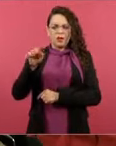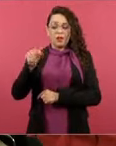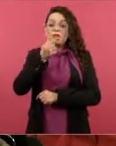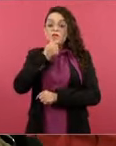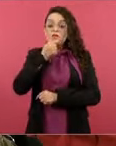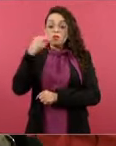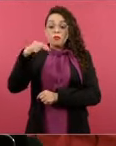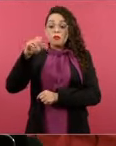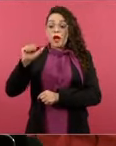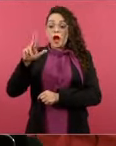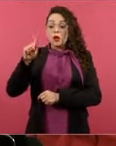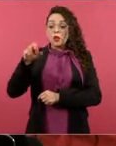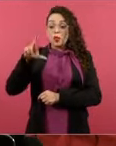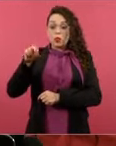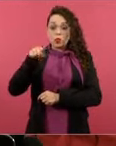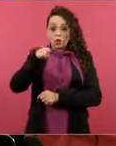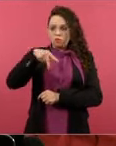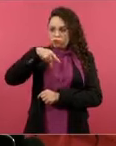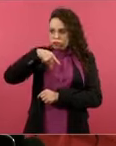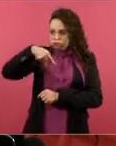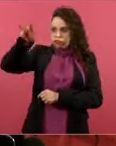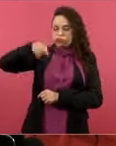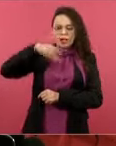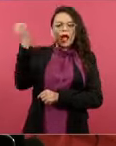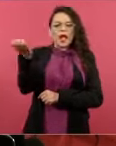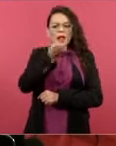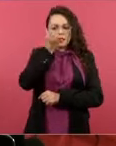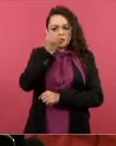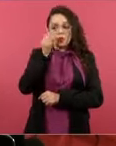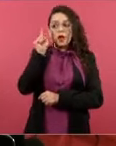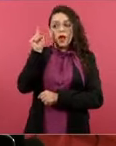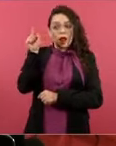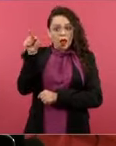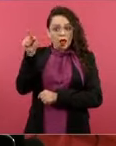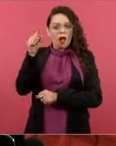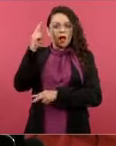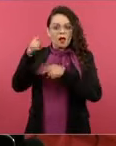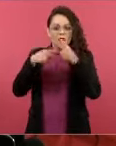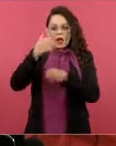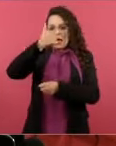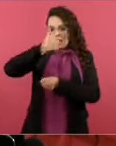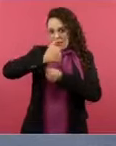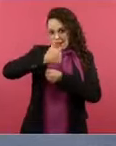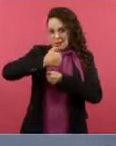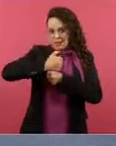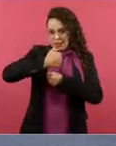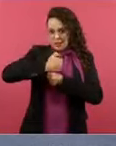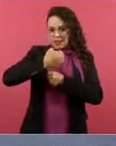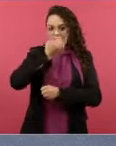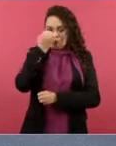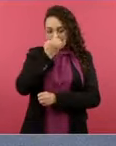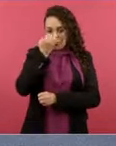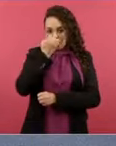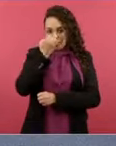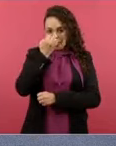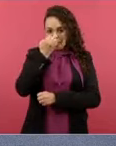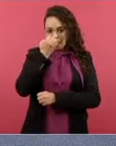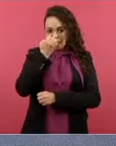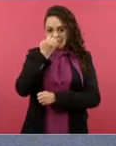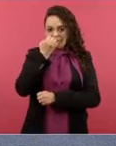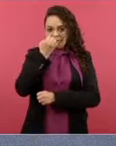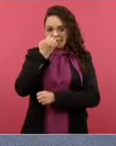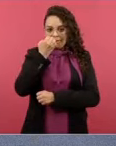en las imágenes, va en sexto de primaria para que tengan empatía, para que se sientan identificados, y de repente podrían